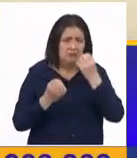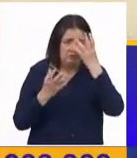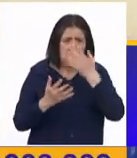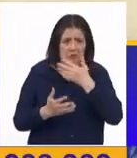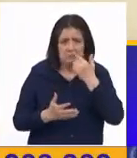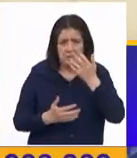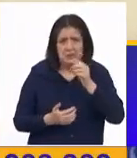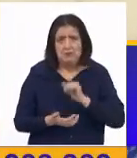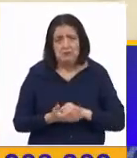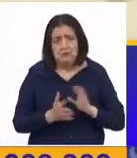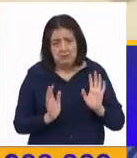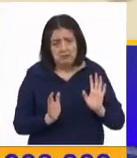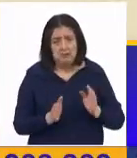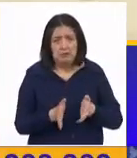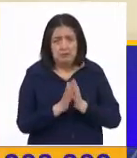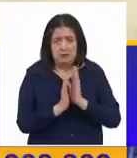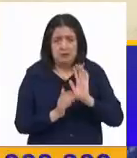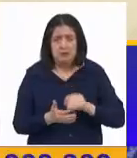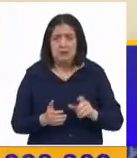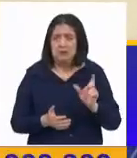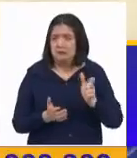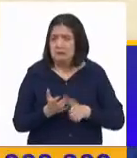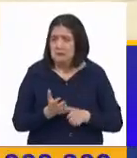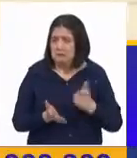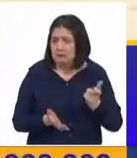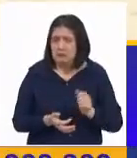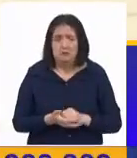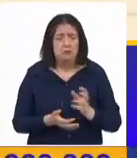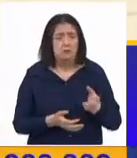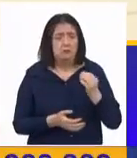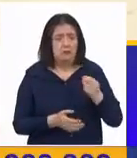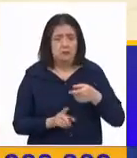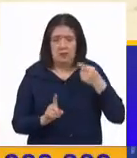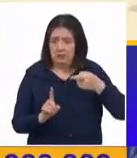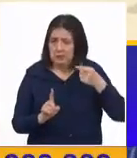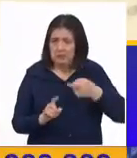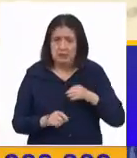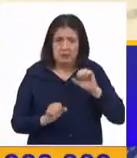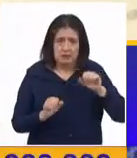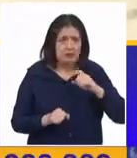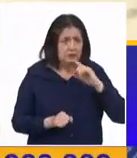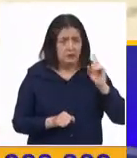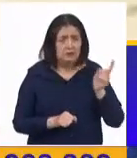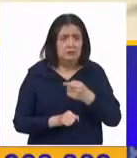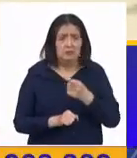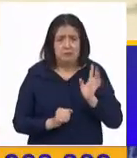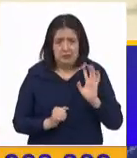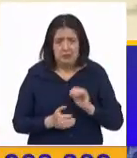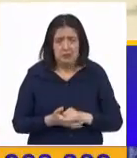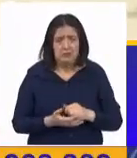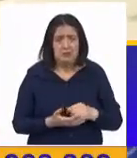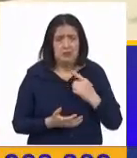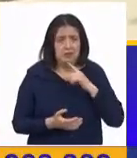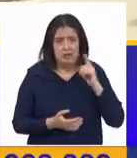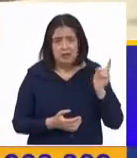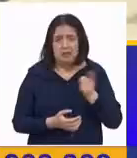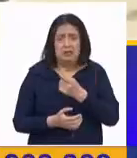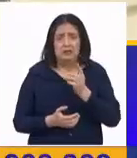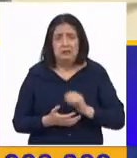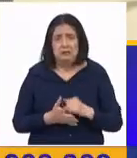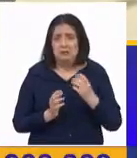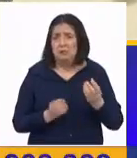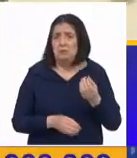mejor, y nos pidieron la identificación, porque nos han amenazado con denunciarnos. Ah, sí. Con denunciarnos